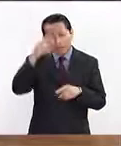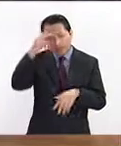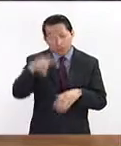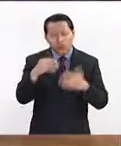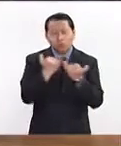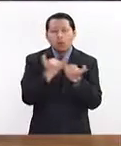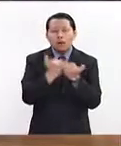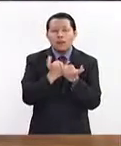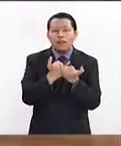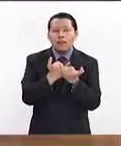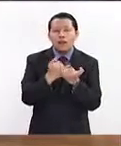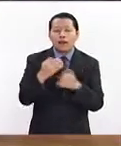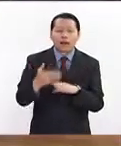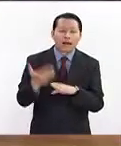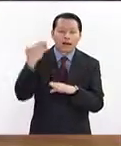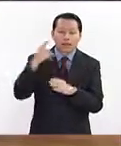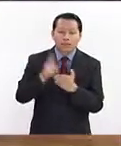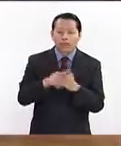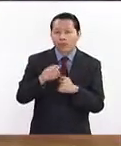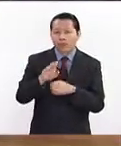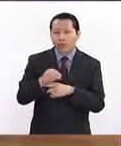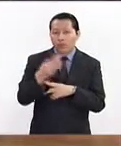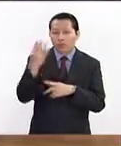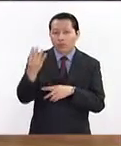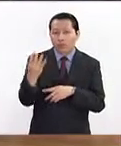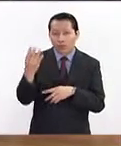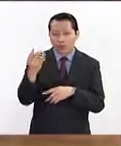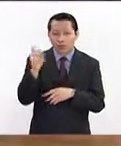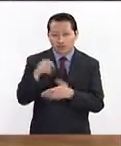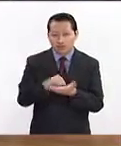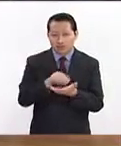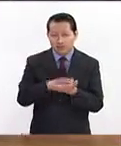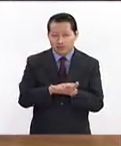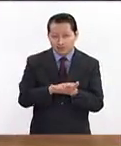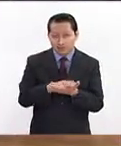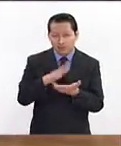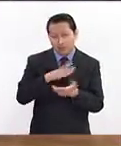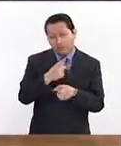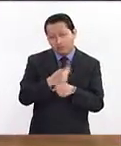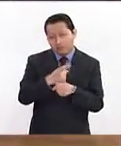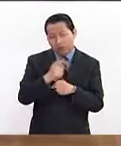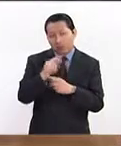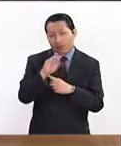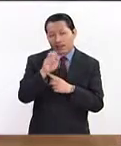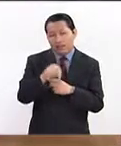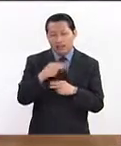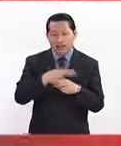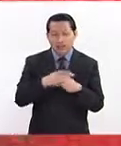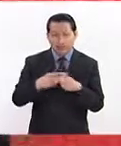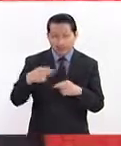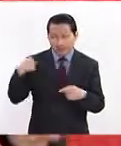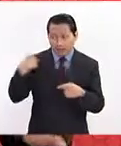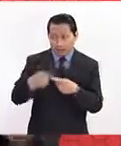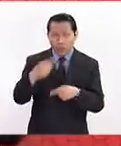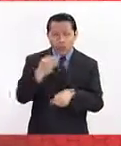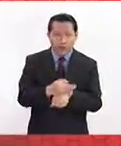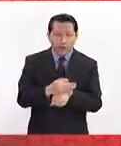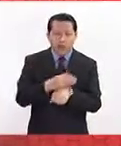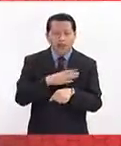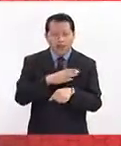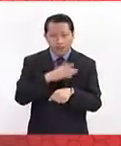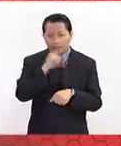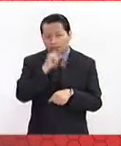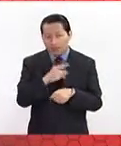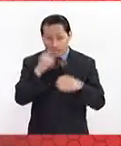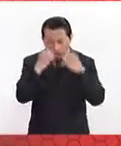también, desde el 94 que se concretó el primer Tratado de Libre Comercio, hasta la fecha ha dinamizado también su